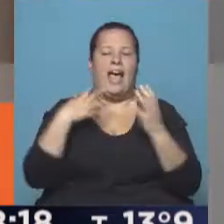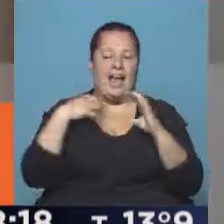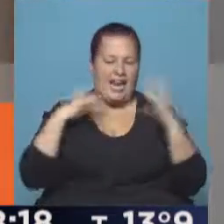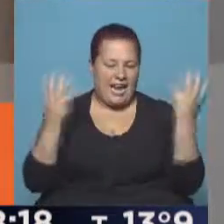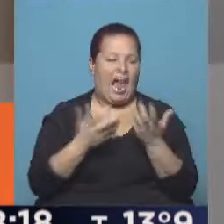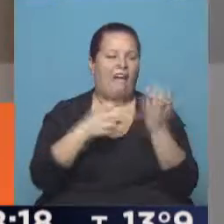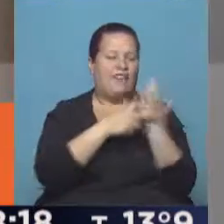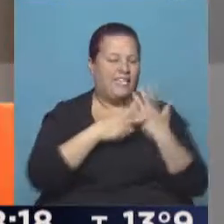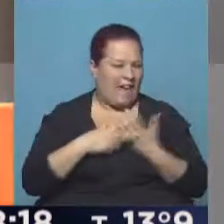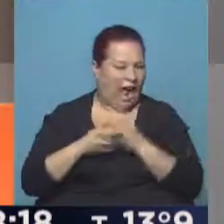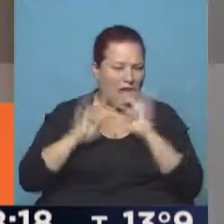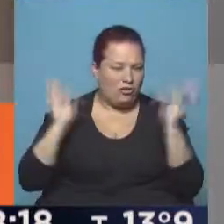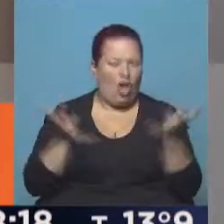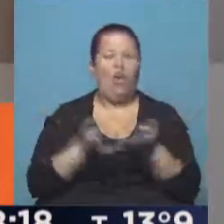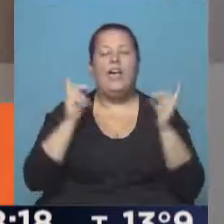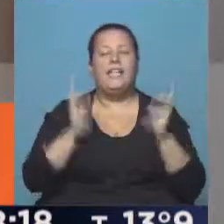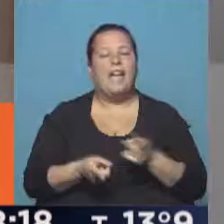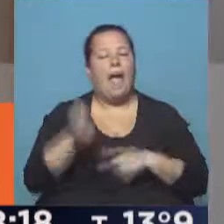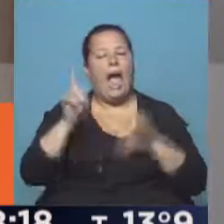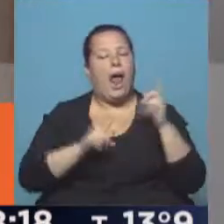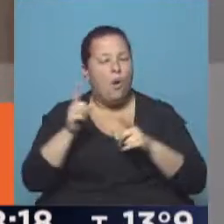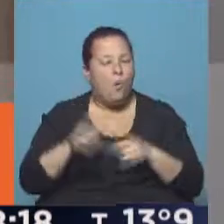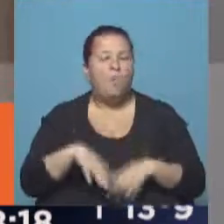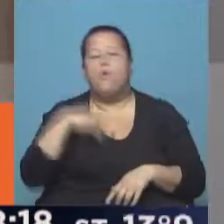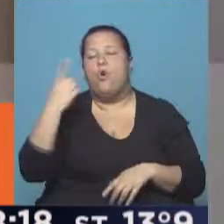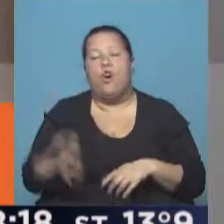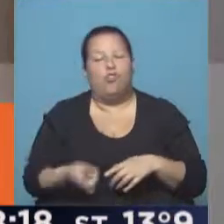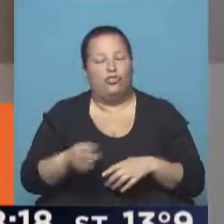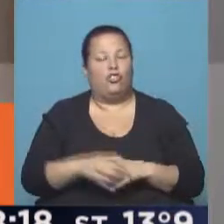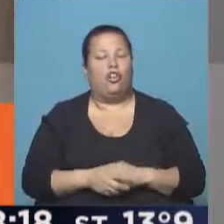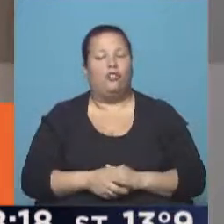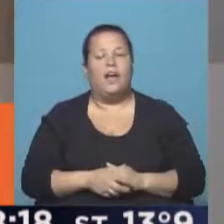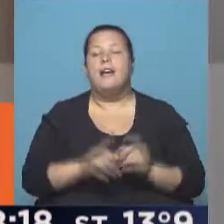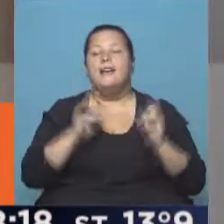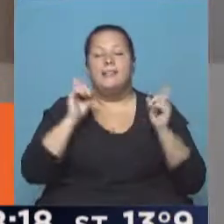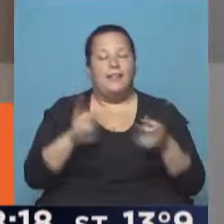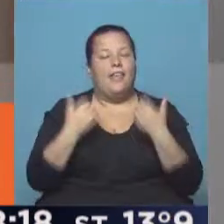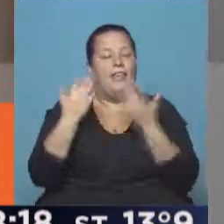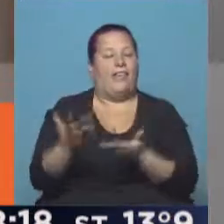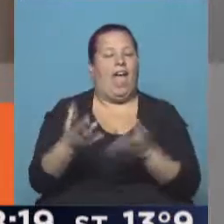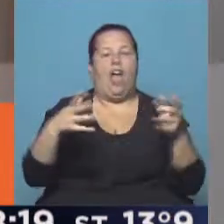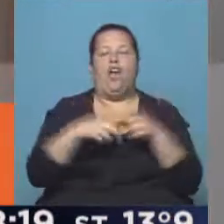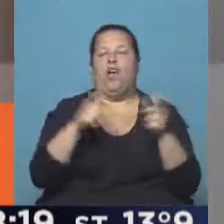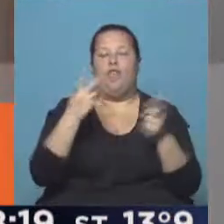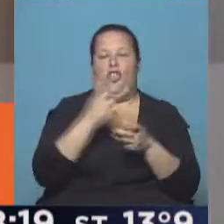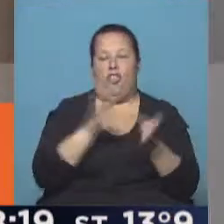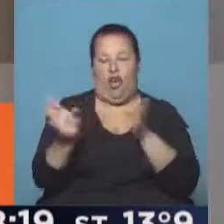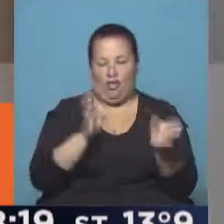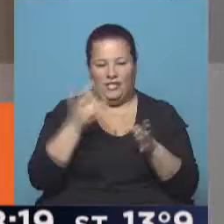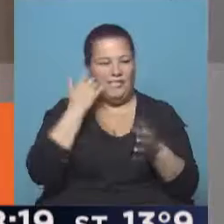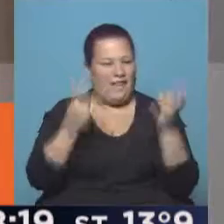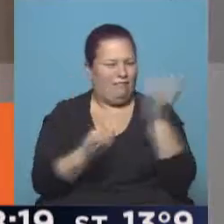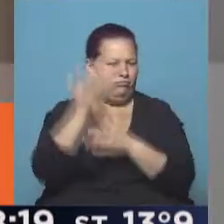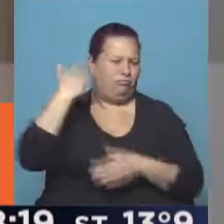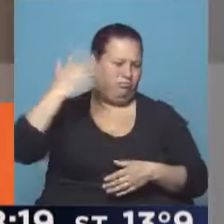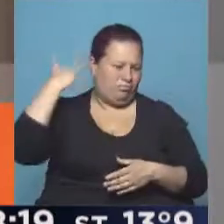por fiscales. Y también hay algunas otras competencias que se le asignan a una comisión bicameral, que ya está creada desde